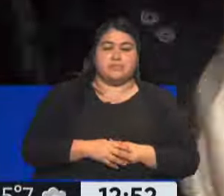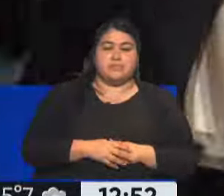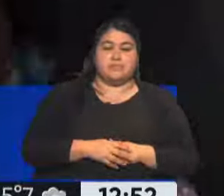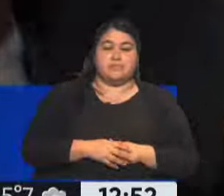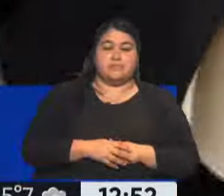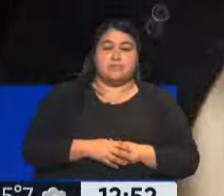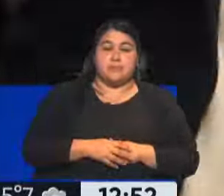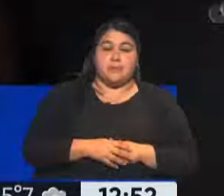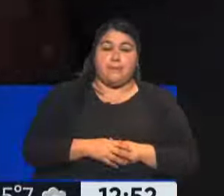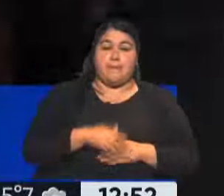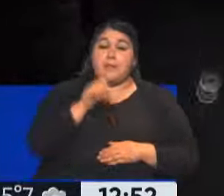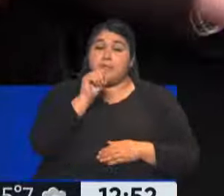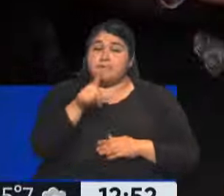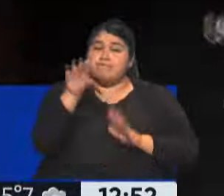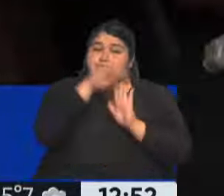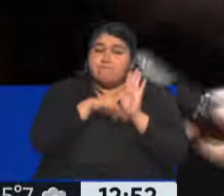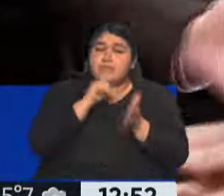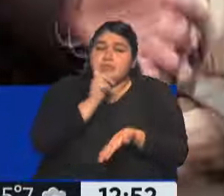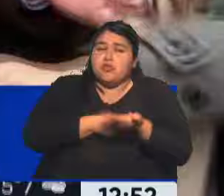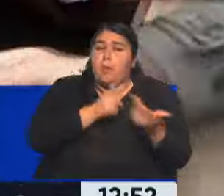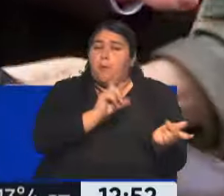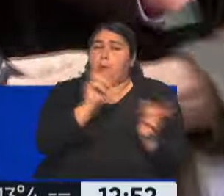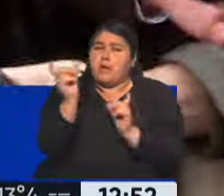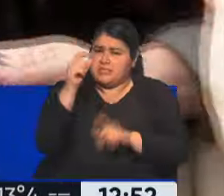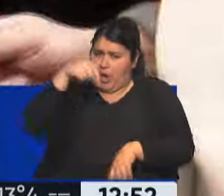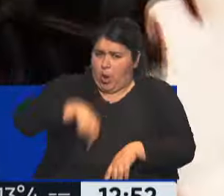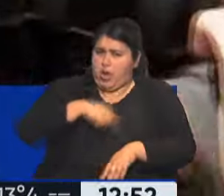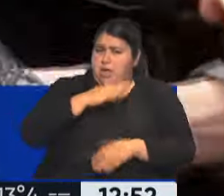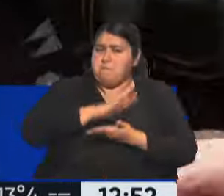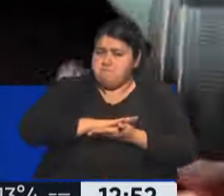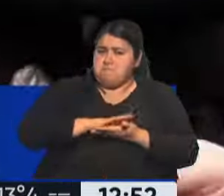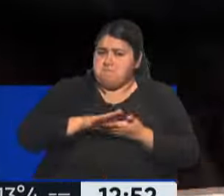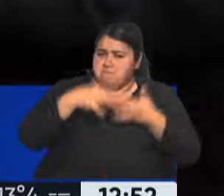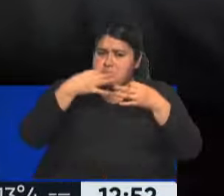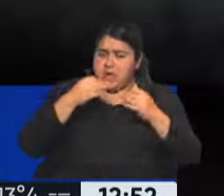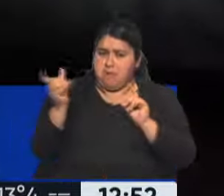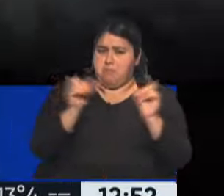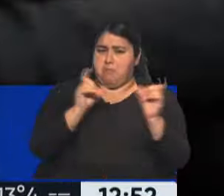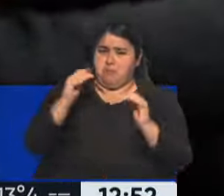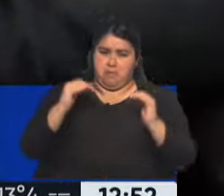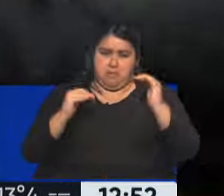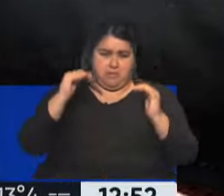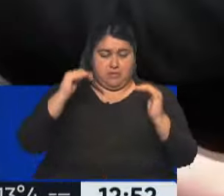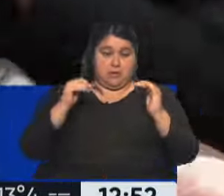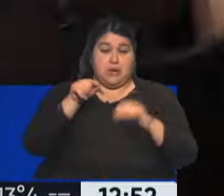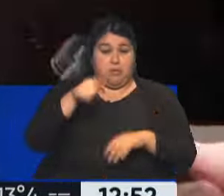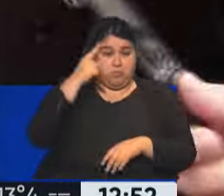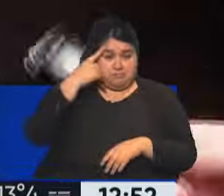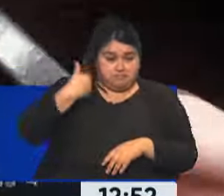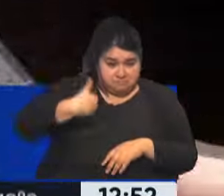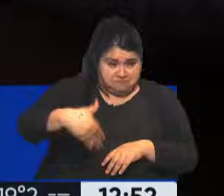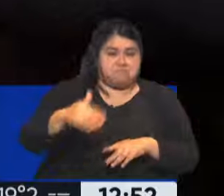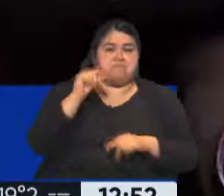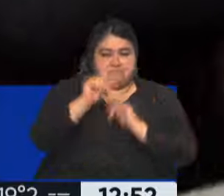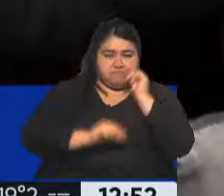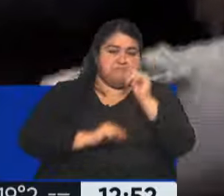para contener la brecha. Sí, estamos, la brecha está muy tranquila y va a tender a bajar. Se van a normalizar, entiende usted. Con respecto ya pasó